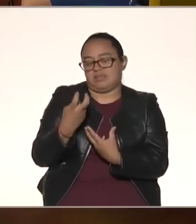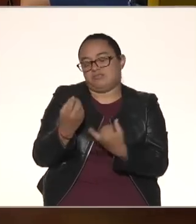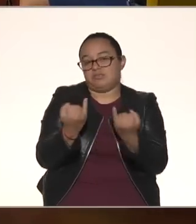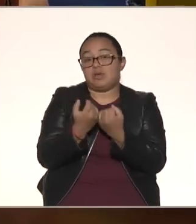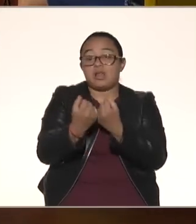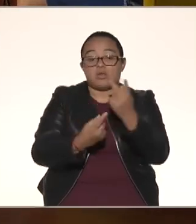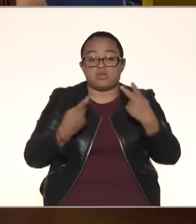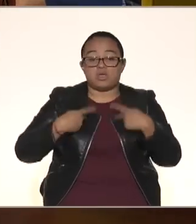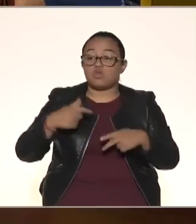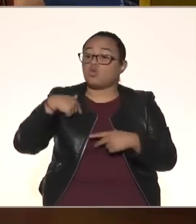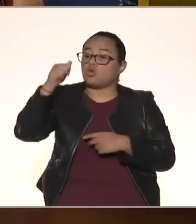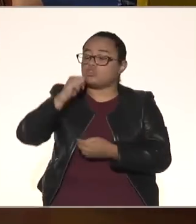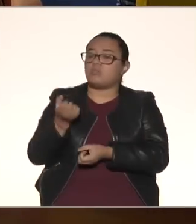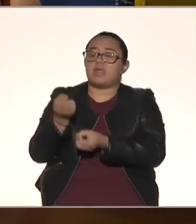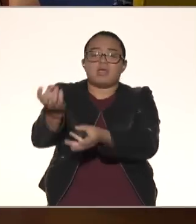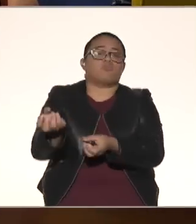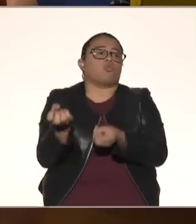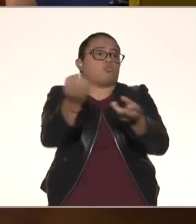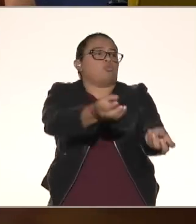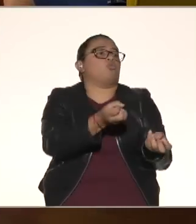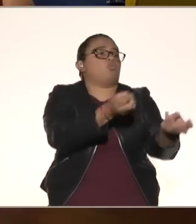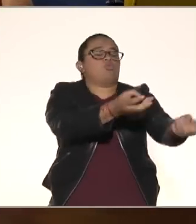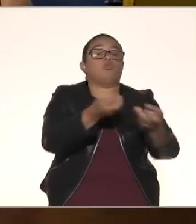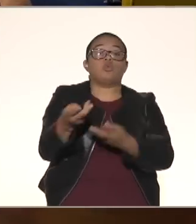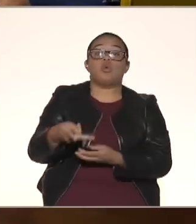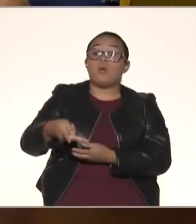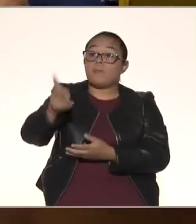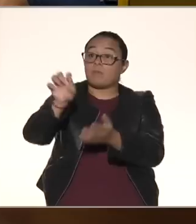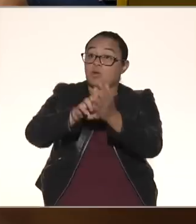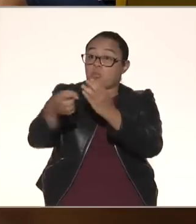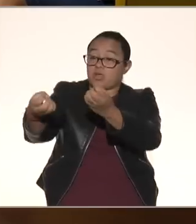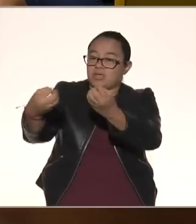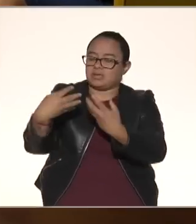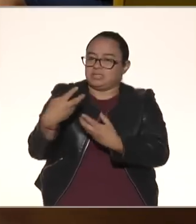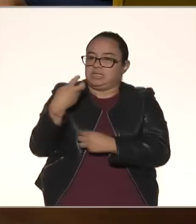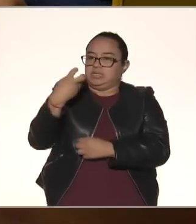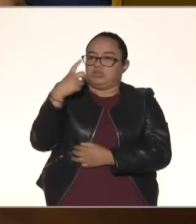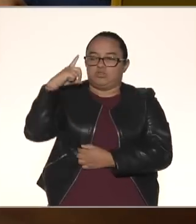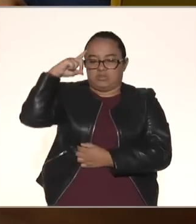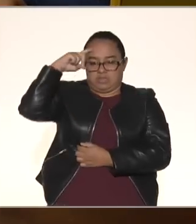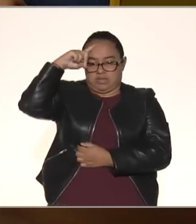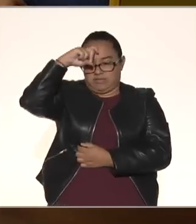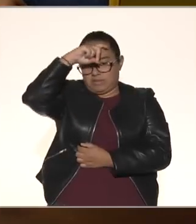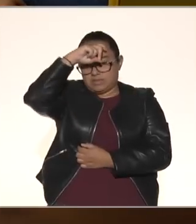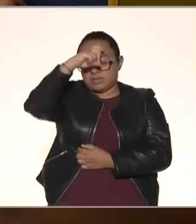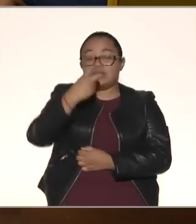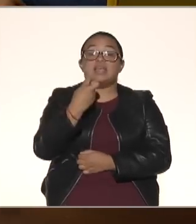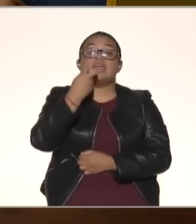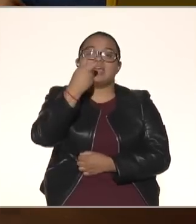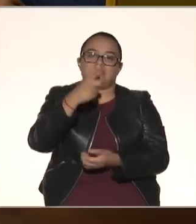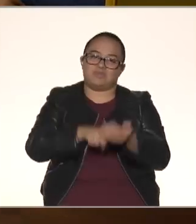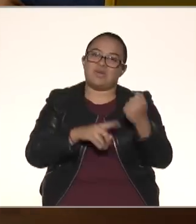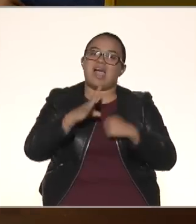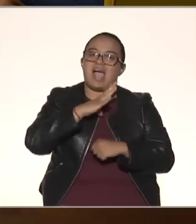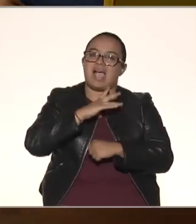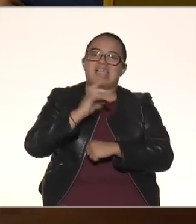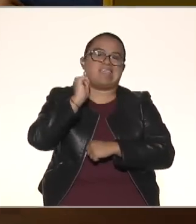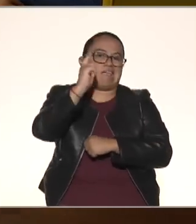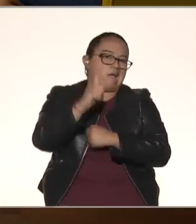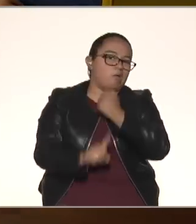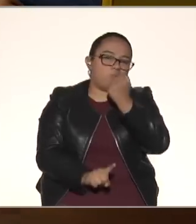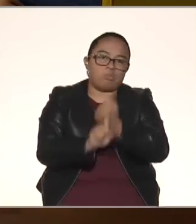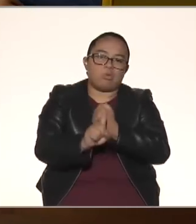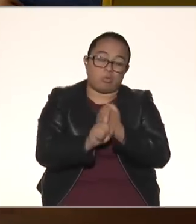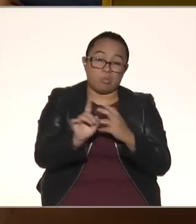personas que dicen es que yo sé dar y sé dar y sé dar, pero me cuesta trabajo recibir. Entonces ahí hay un bloqueo, definitivamente.